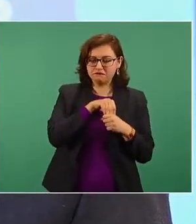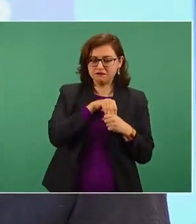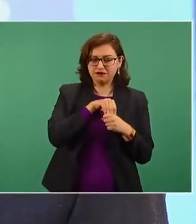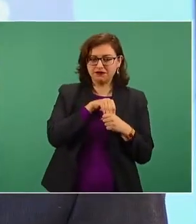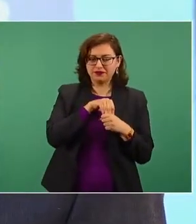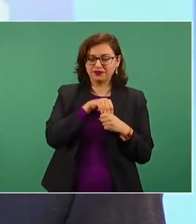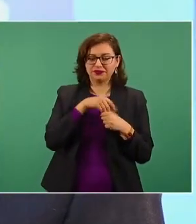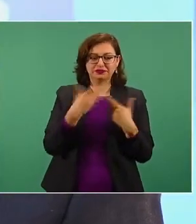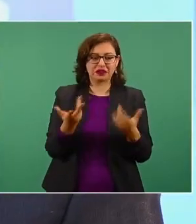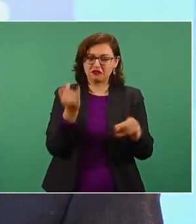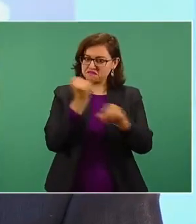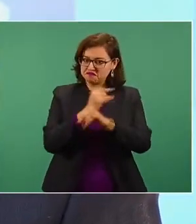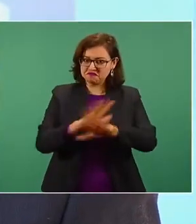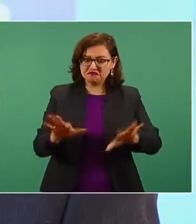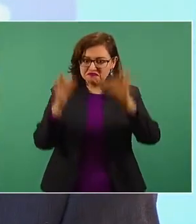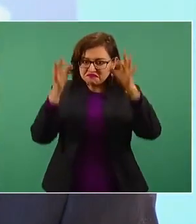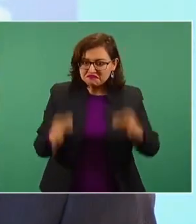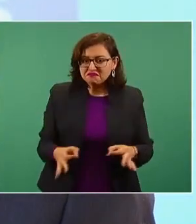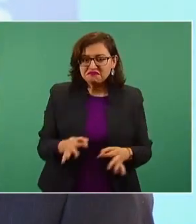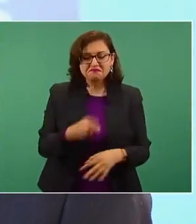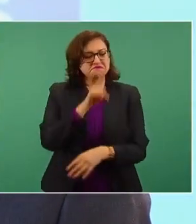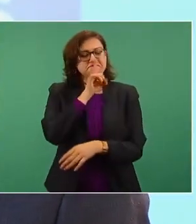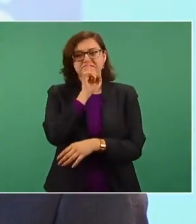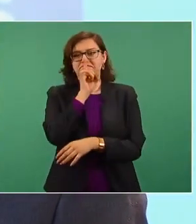no informan completamente.